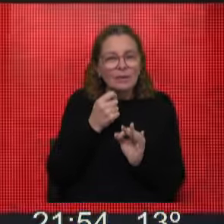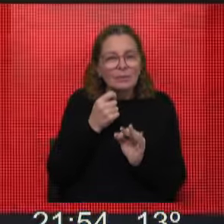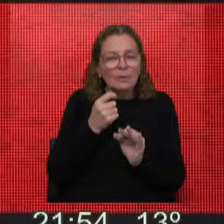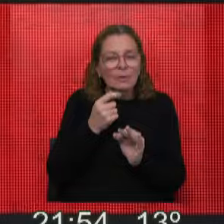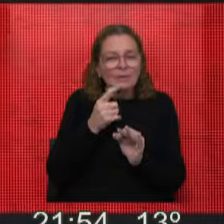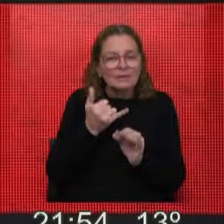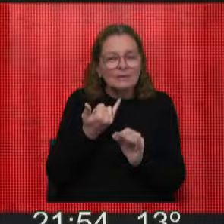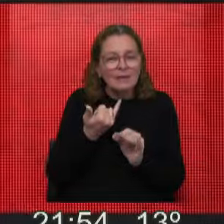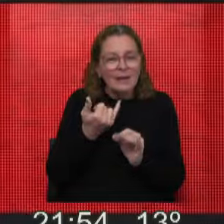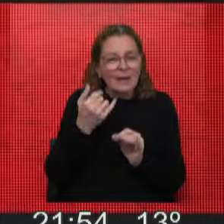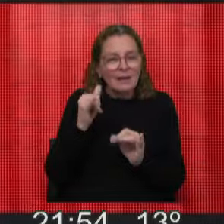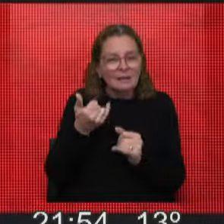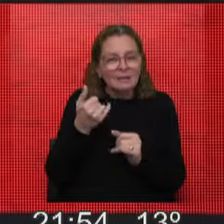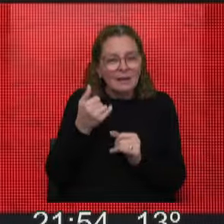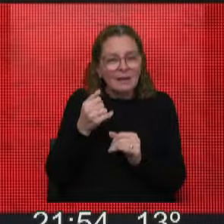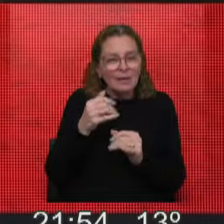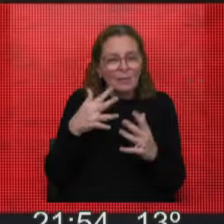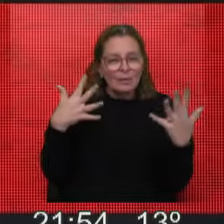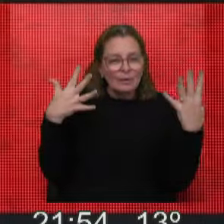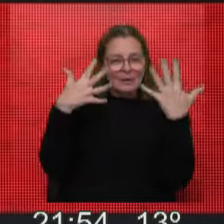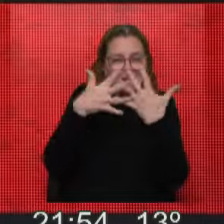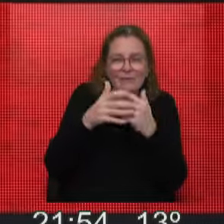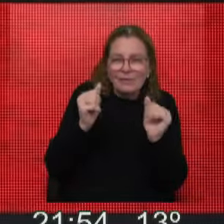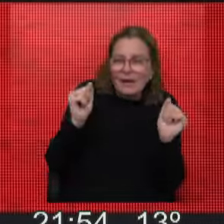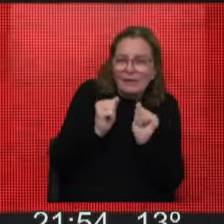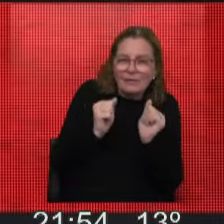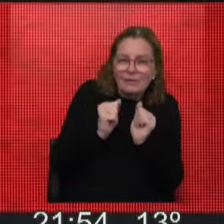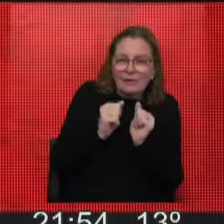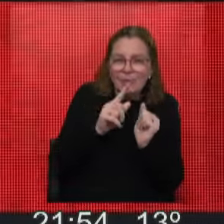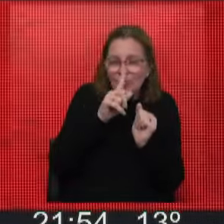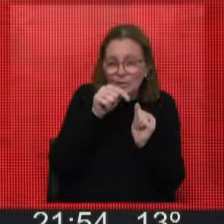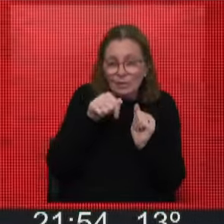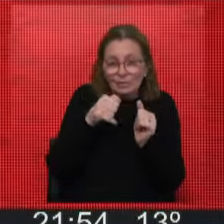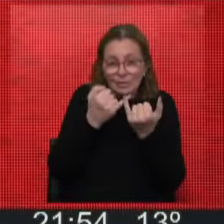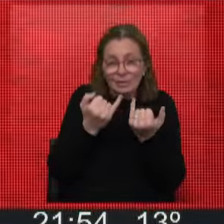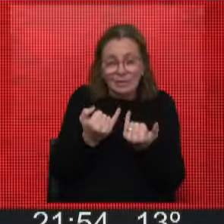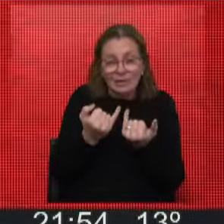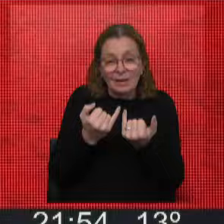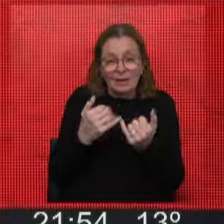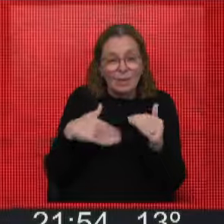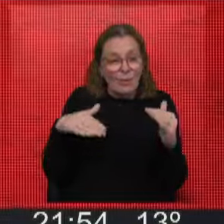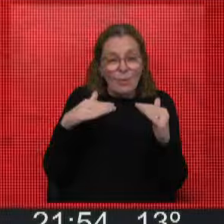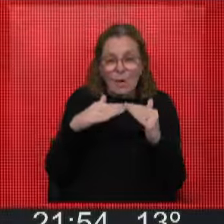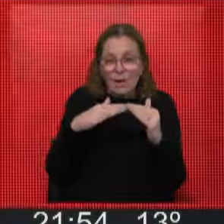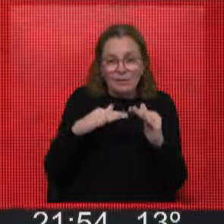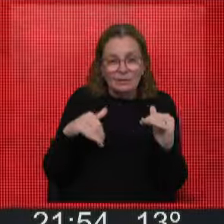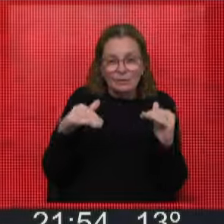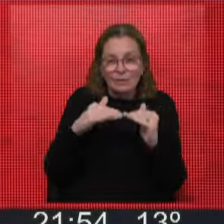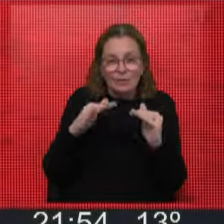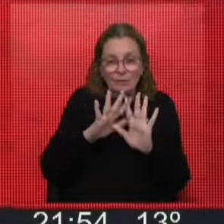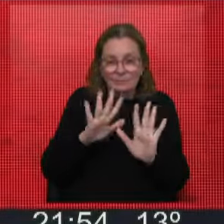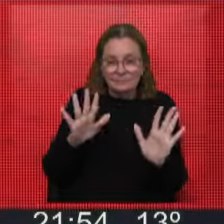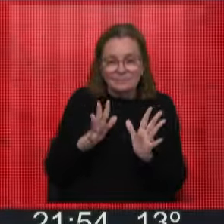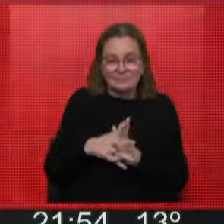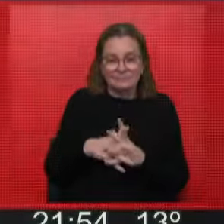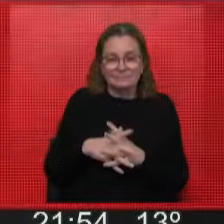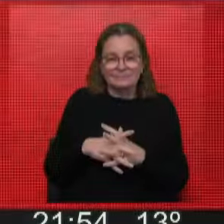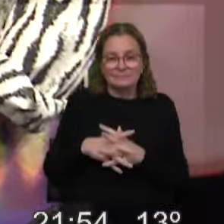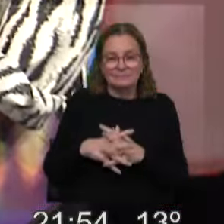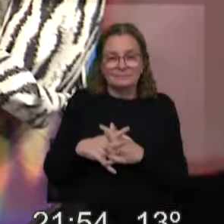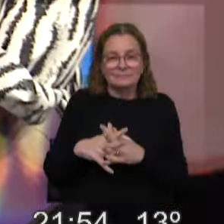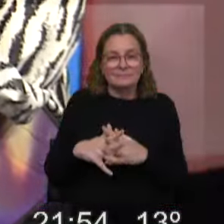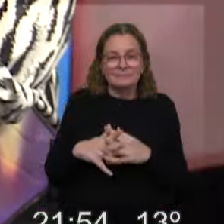ya te dan niebla, frío. Montevideo estos días, así, era totalmente Rusia post-punk. Excelente. Vos así